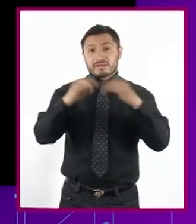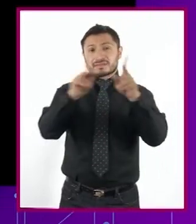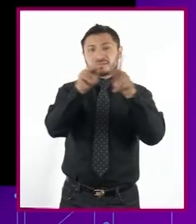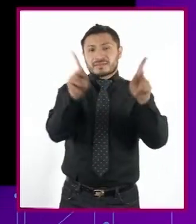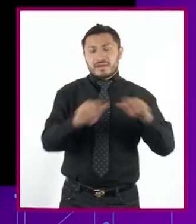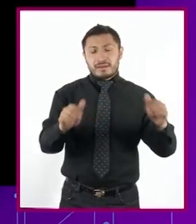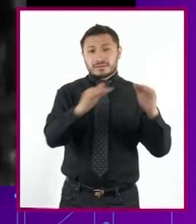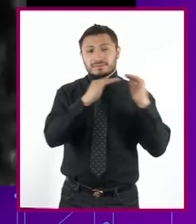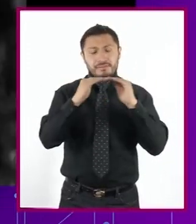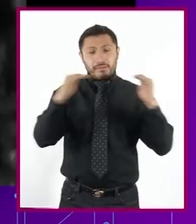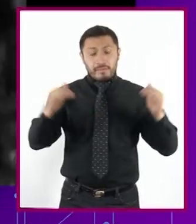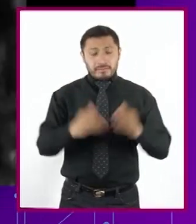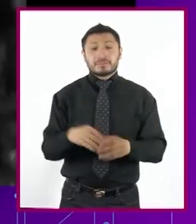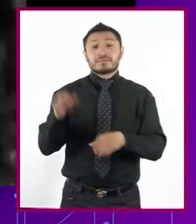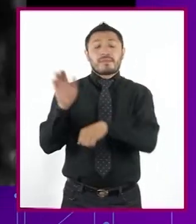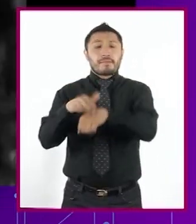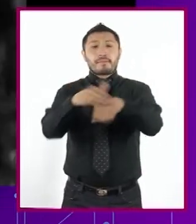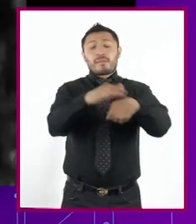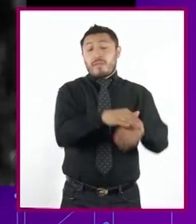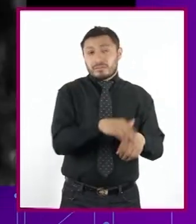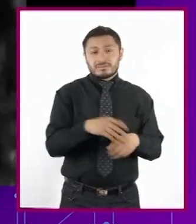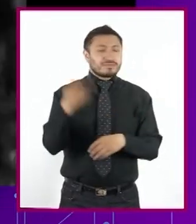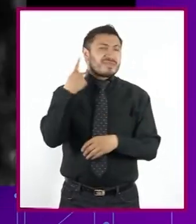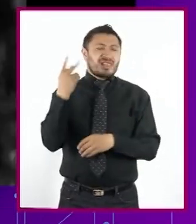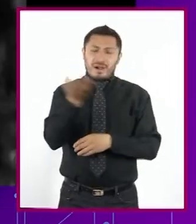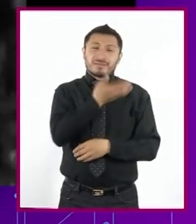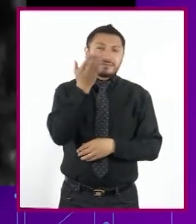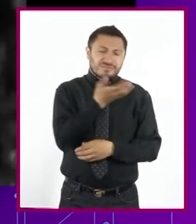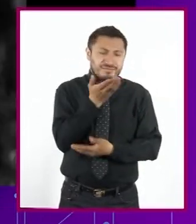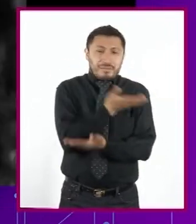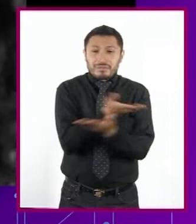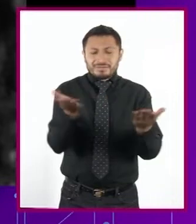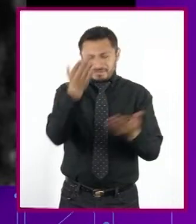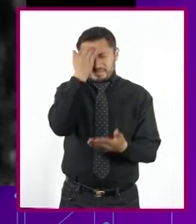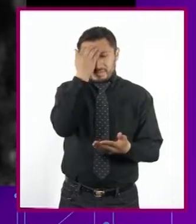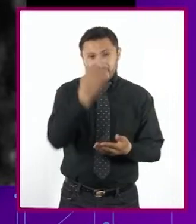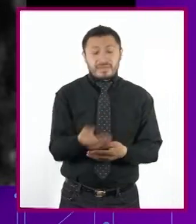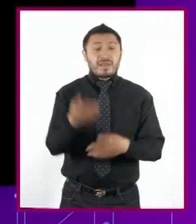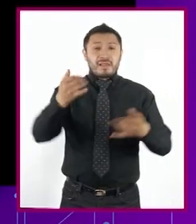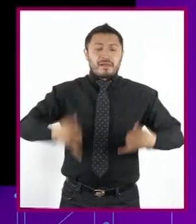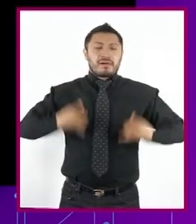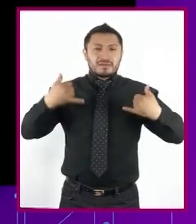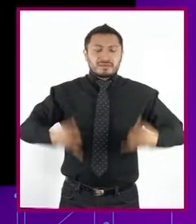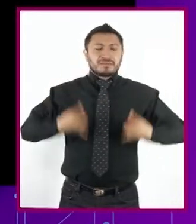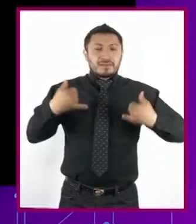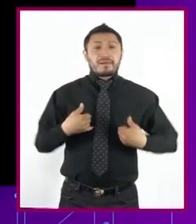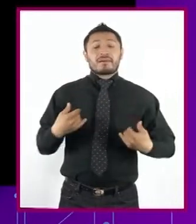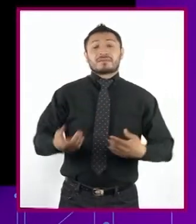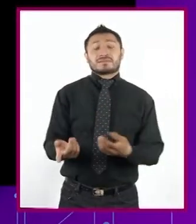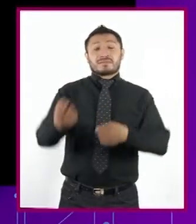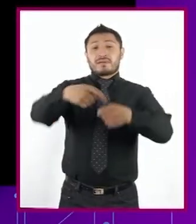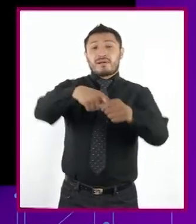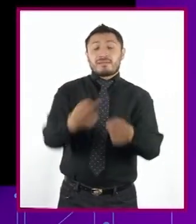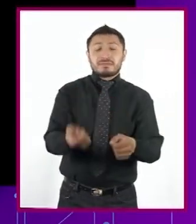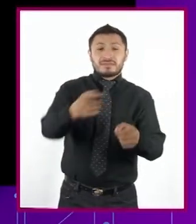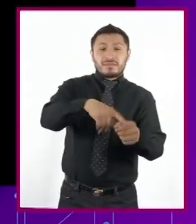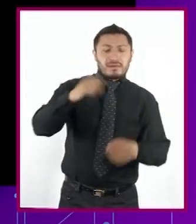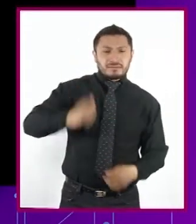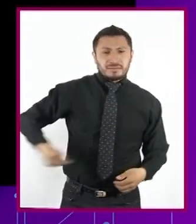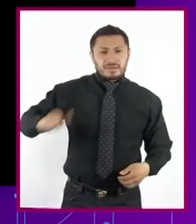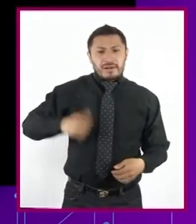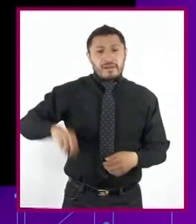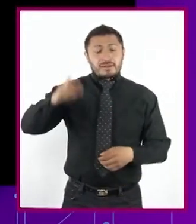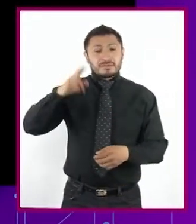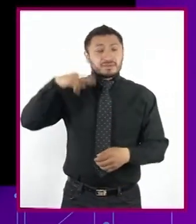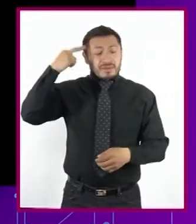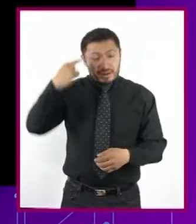democrático. Su campaña política fue muy popular. A los jóvenes maderistas se les unieron los antiguos